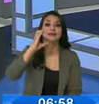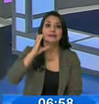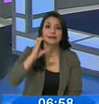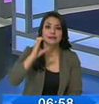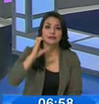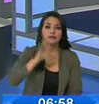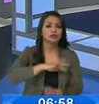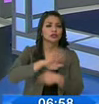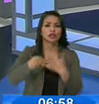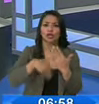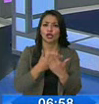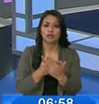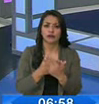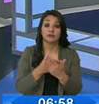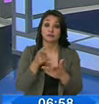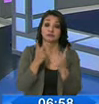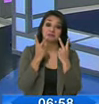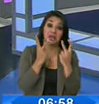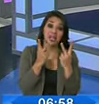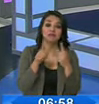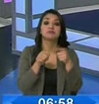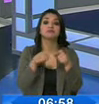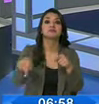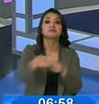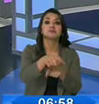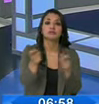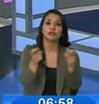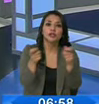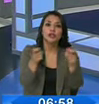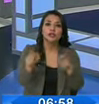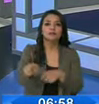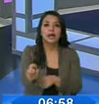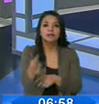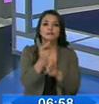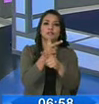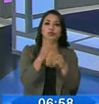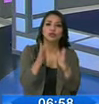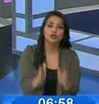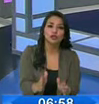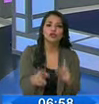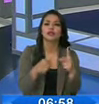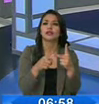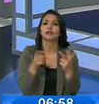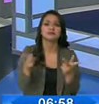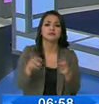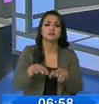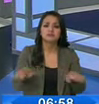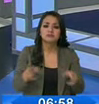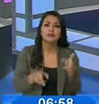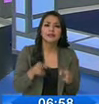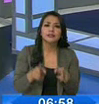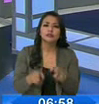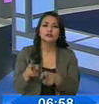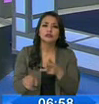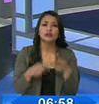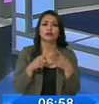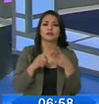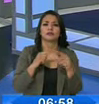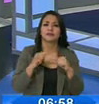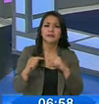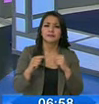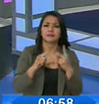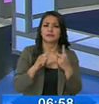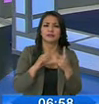están, a Sara, que está en el máster, a los que están, a mis compañeras del máster en producción, en redacción, en los que están en la